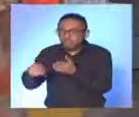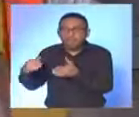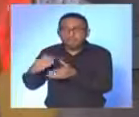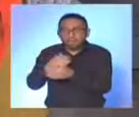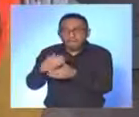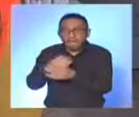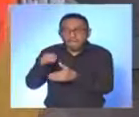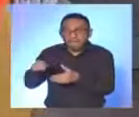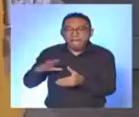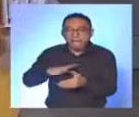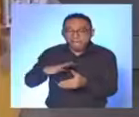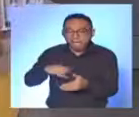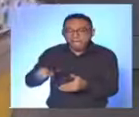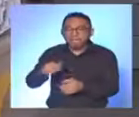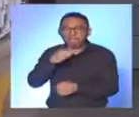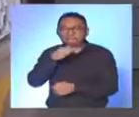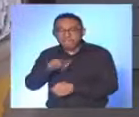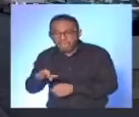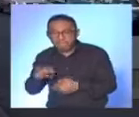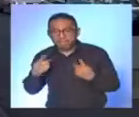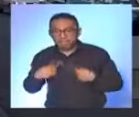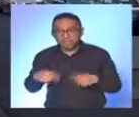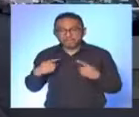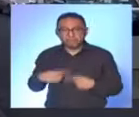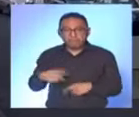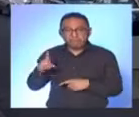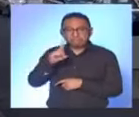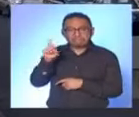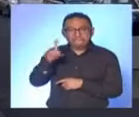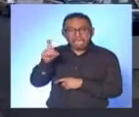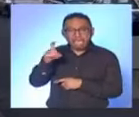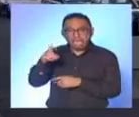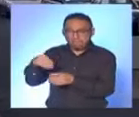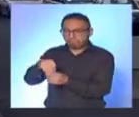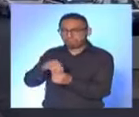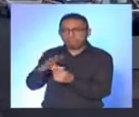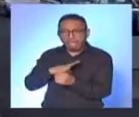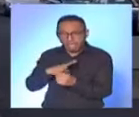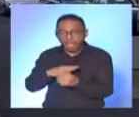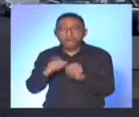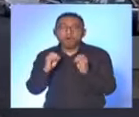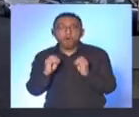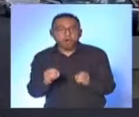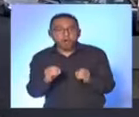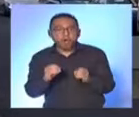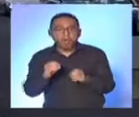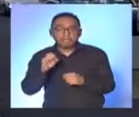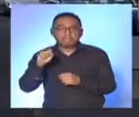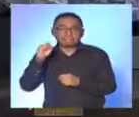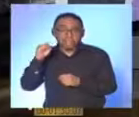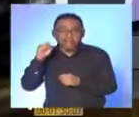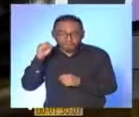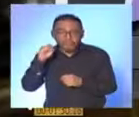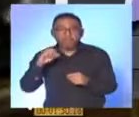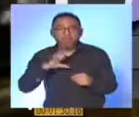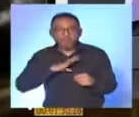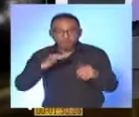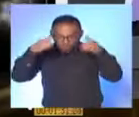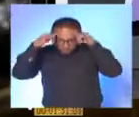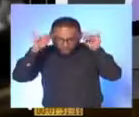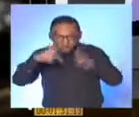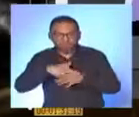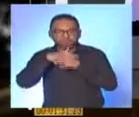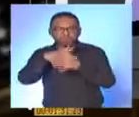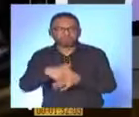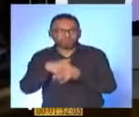y alguien festejó y había 100 personas, ¿no? O el sábado hubo un jaripeo y entonces había